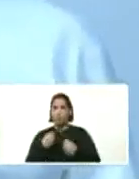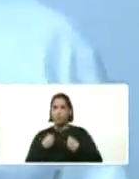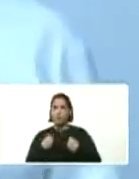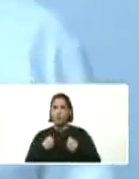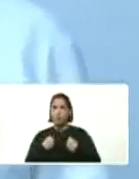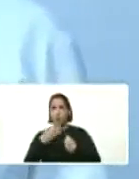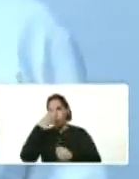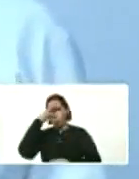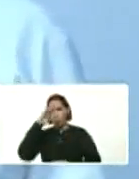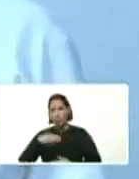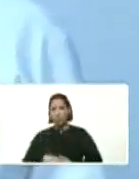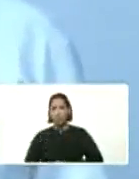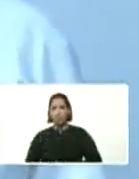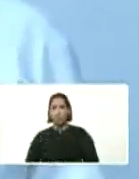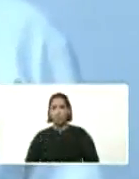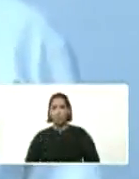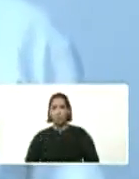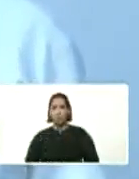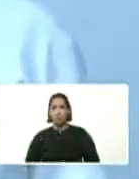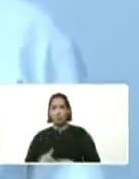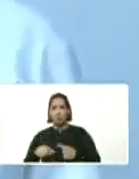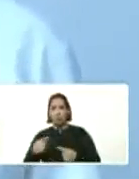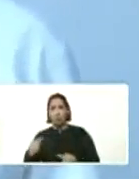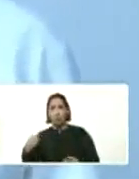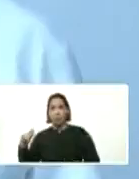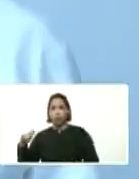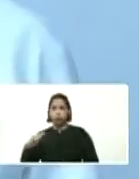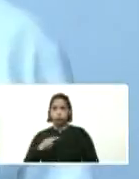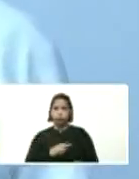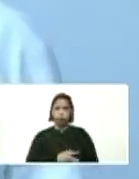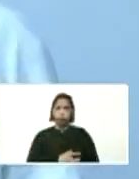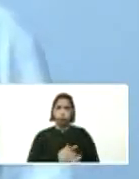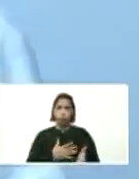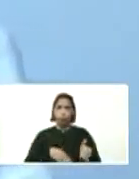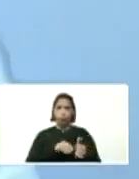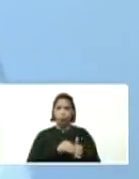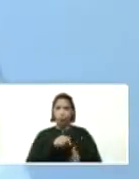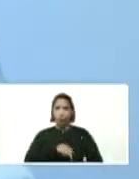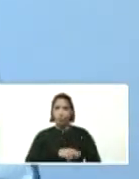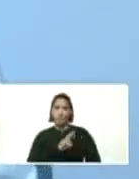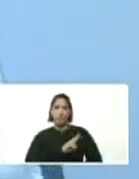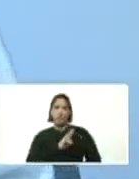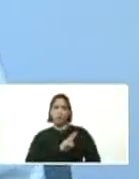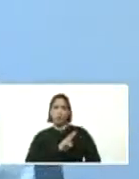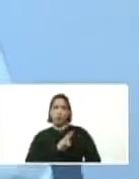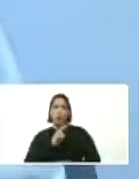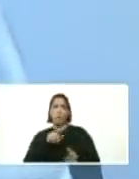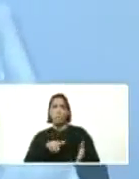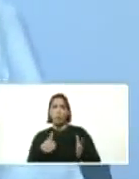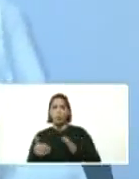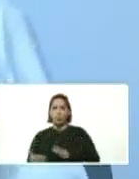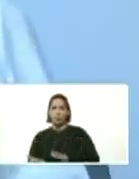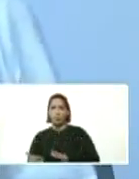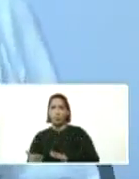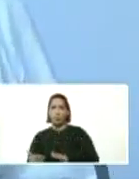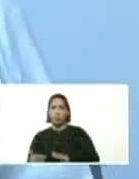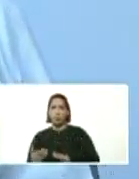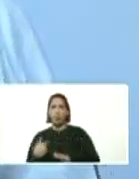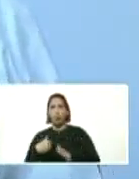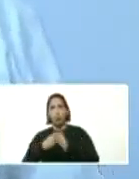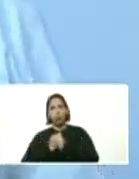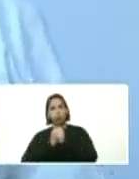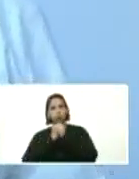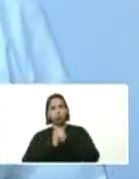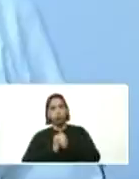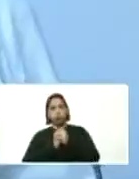Cuba. Luego vino a morir en Venezuela. Domingo León. Mis oraciones por su